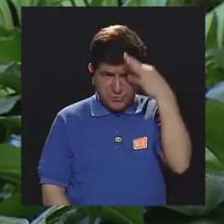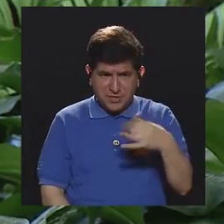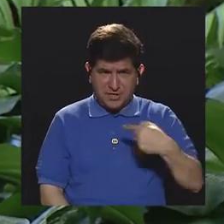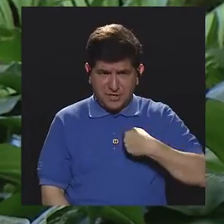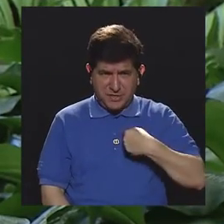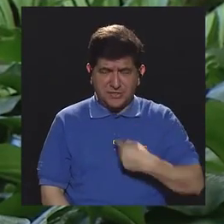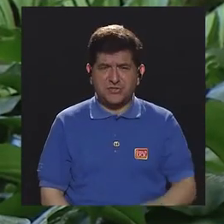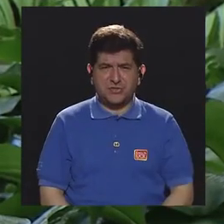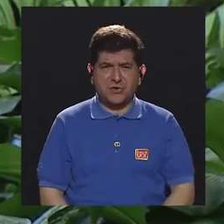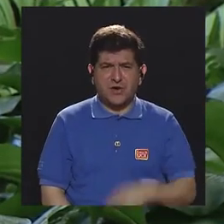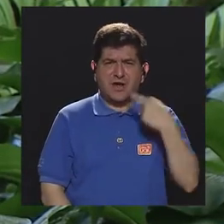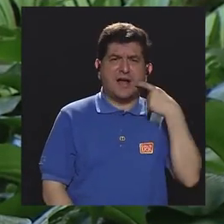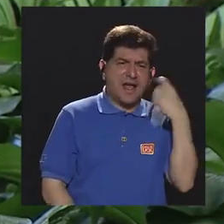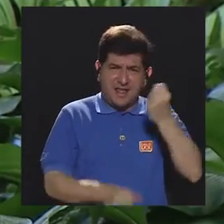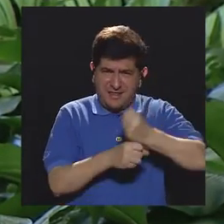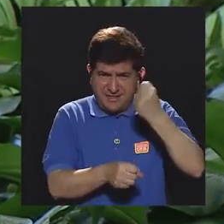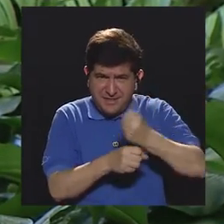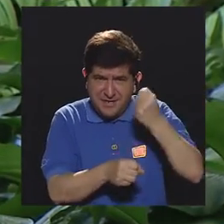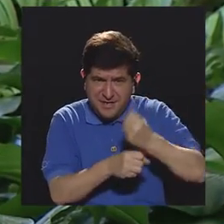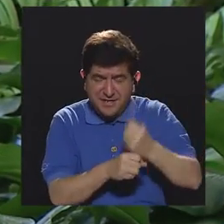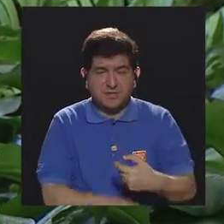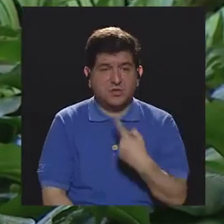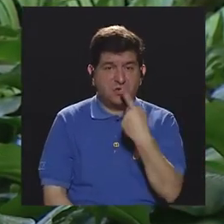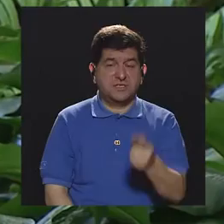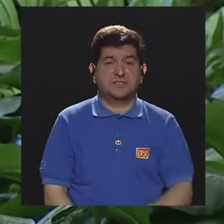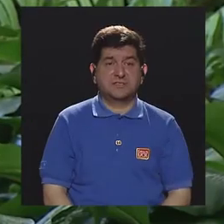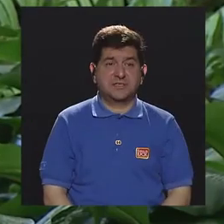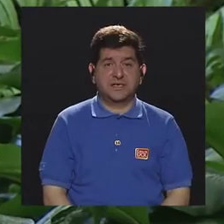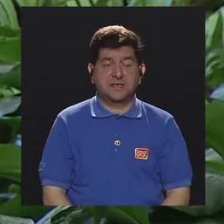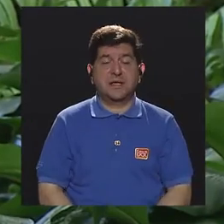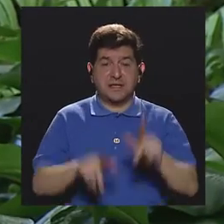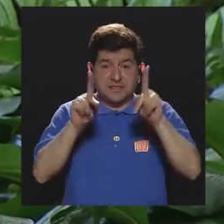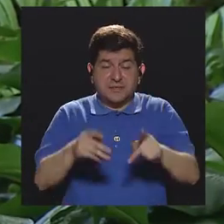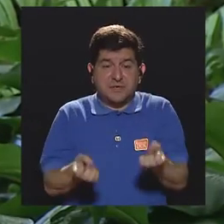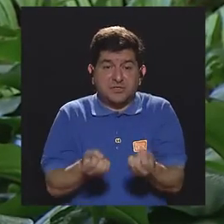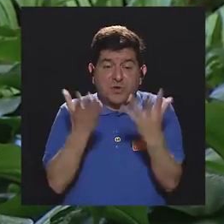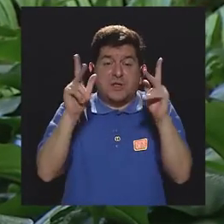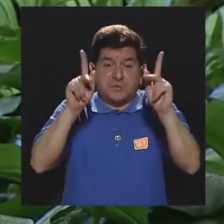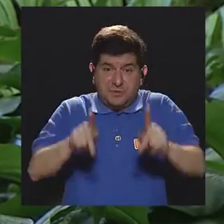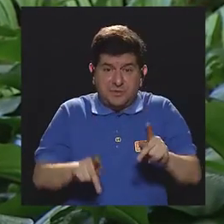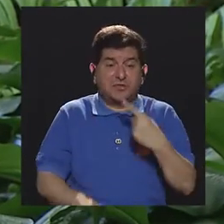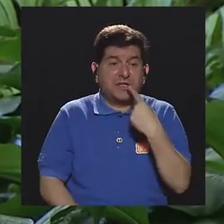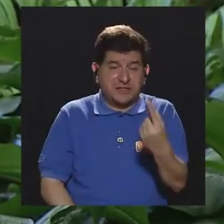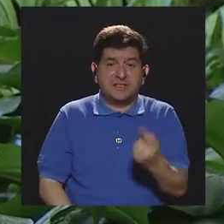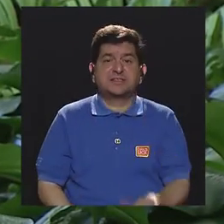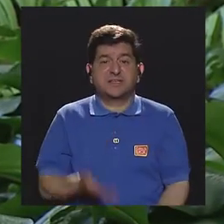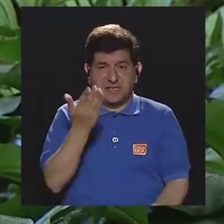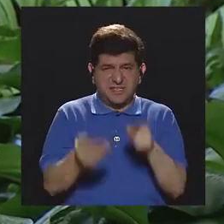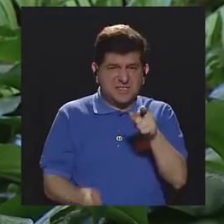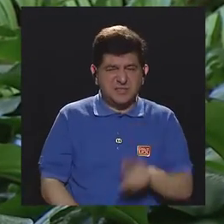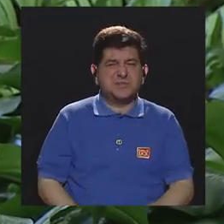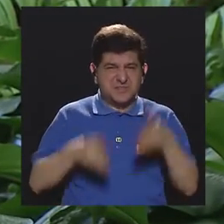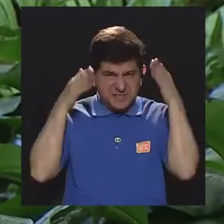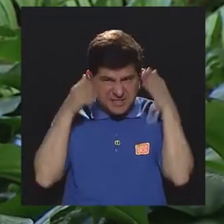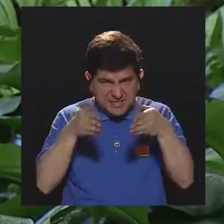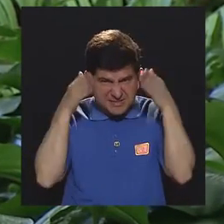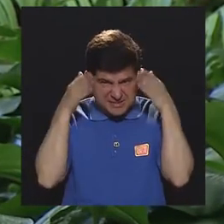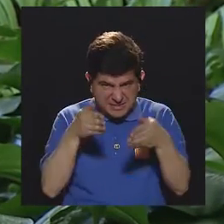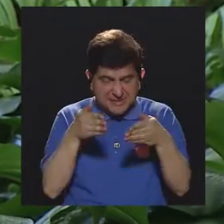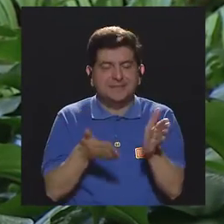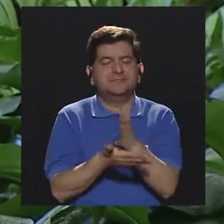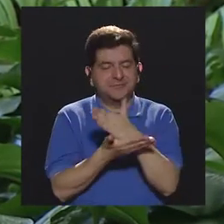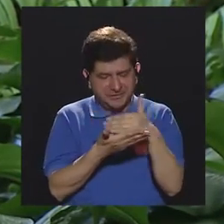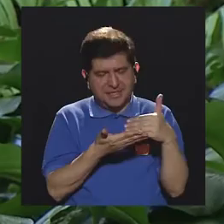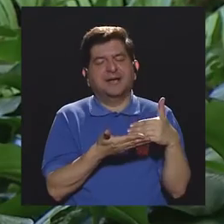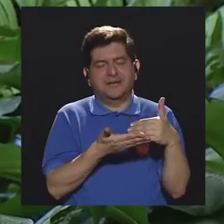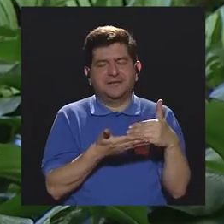tenga adicción al trabajo? Pues entonces le van a decir, si un montón de gente que la conoce le dice que probablemente usted es medio obsesiva, pues yo creo que hay